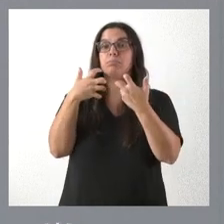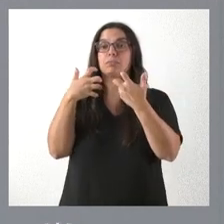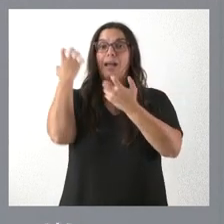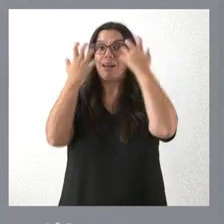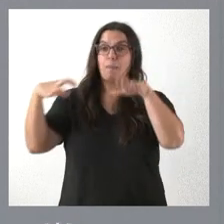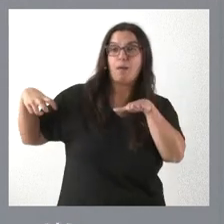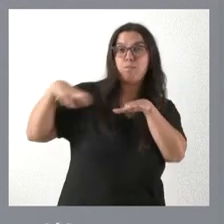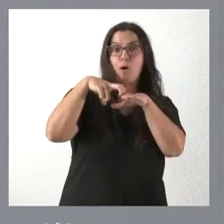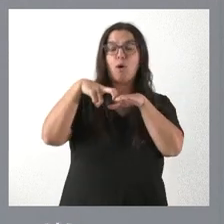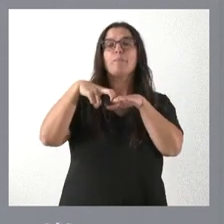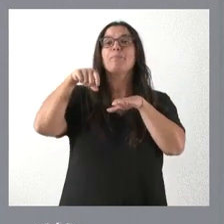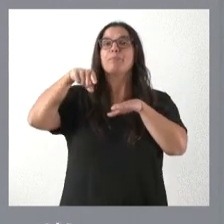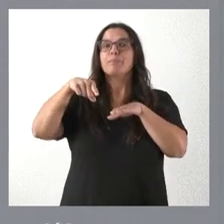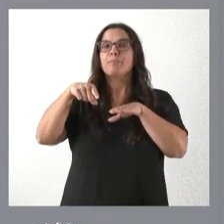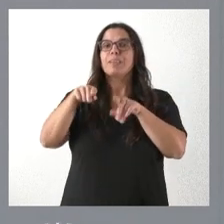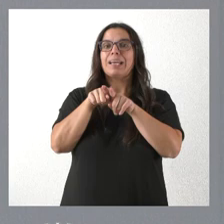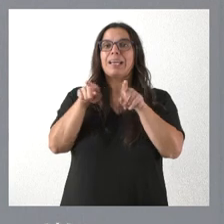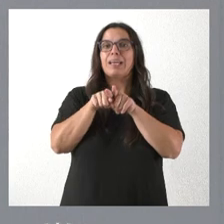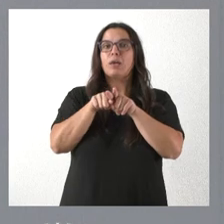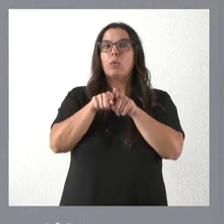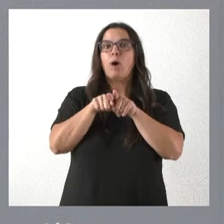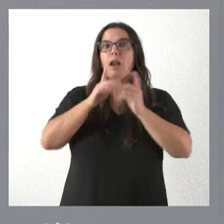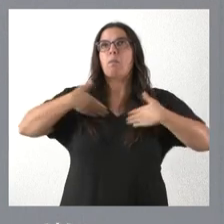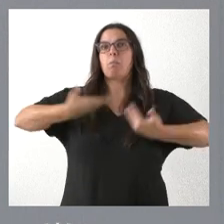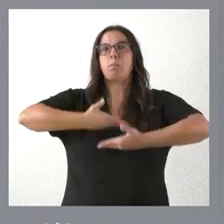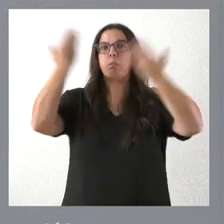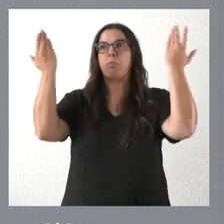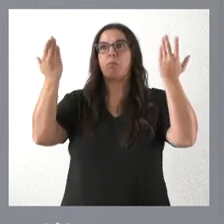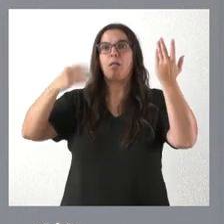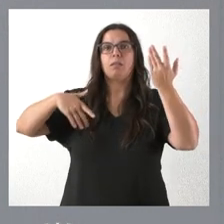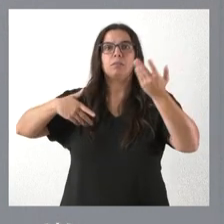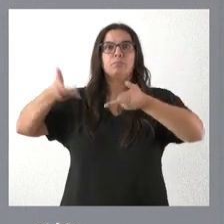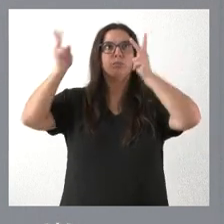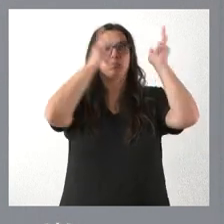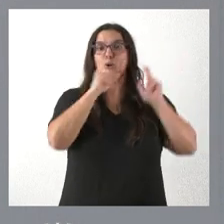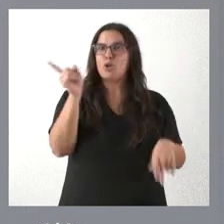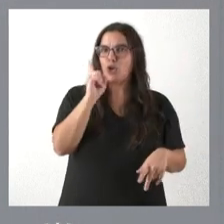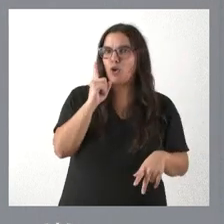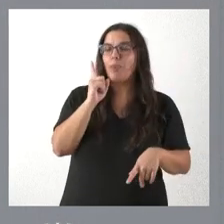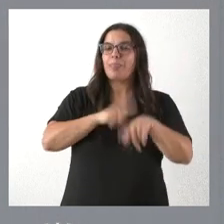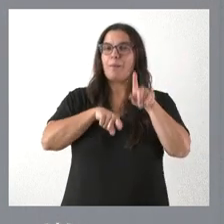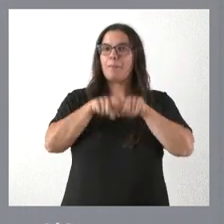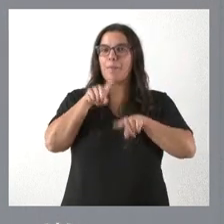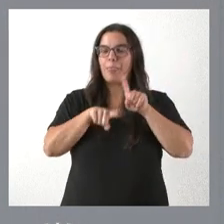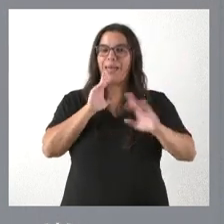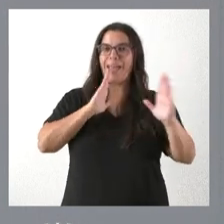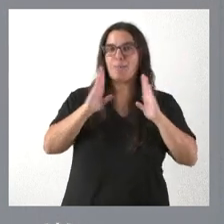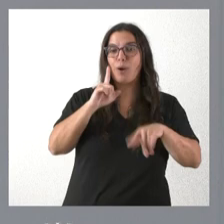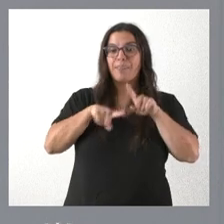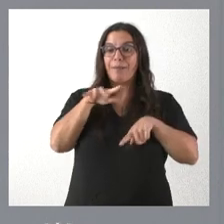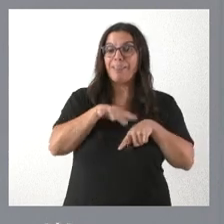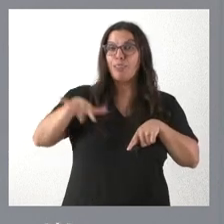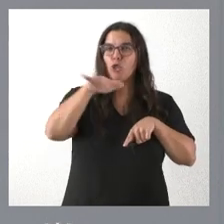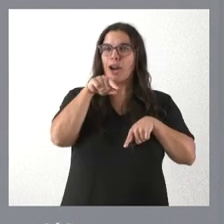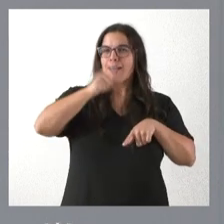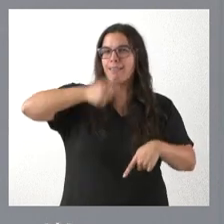fauna Silvestre no se distribuyen al azar sino que se concentran en el espacio y en el tiempo en función de buenas circunstancias y